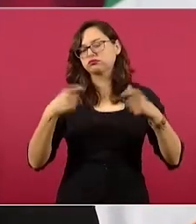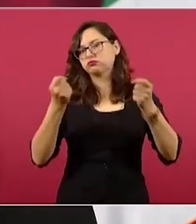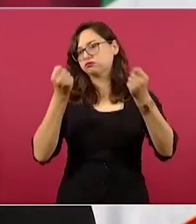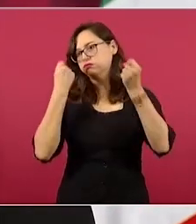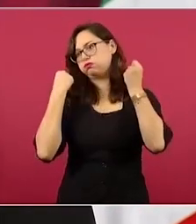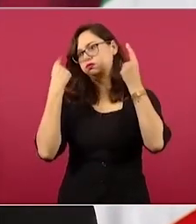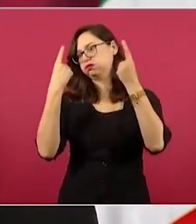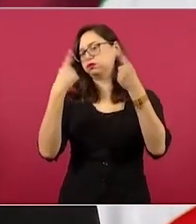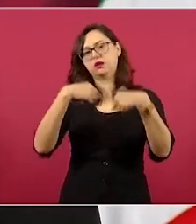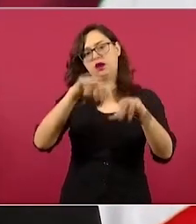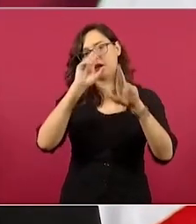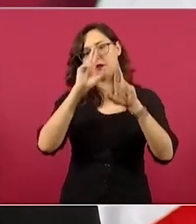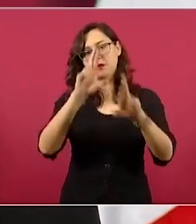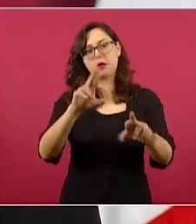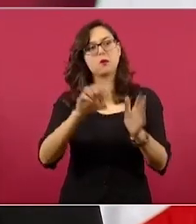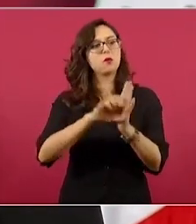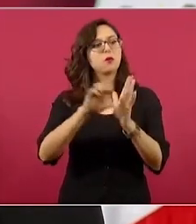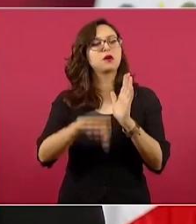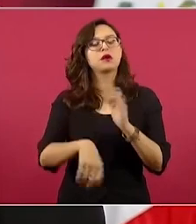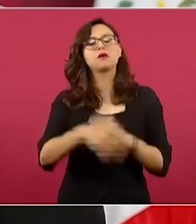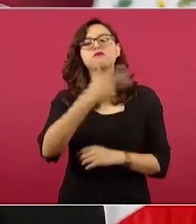Alberto Fernández,